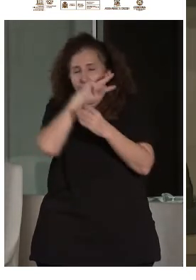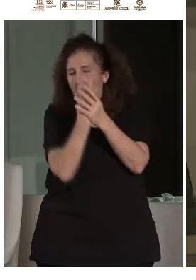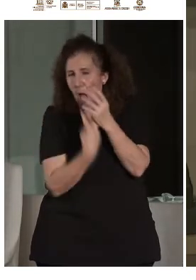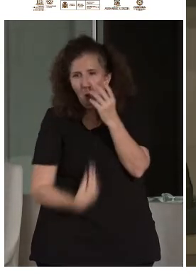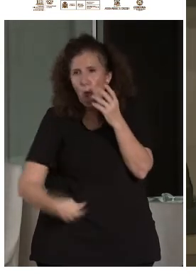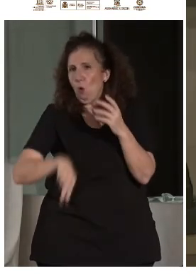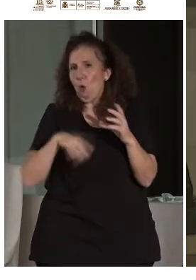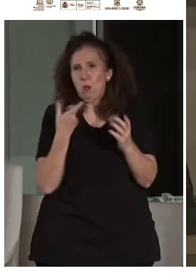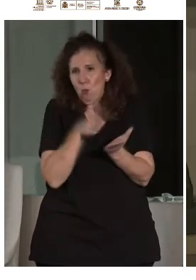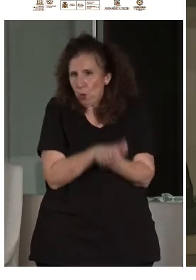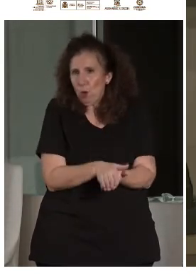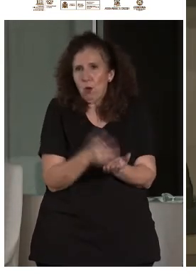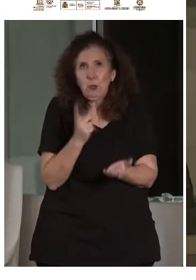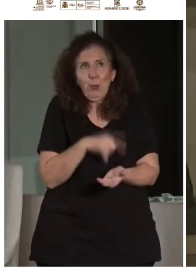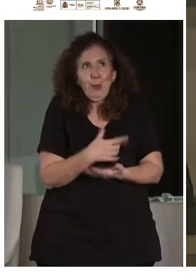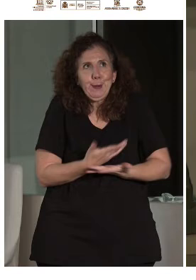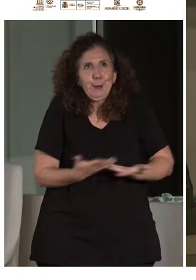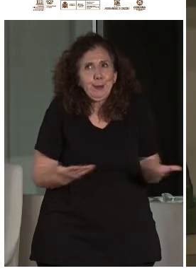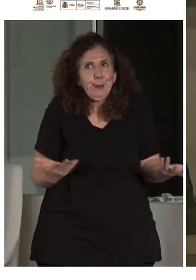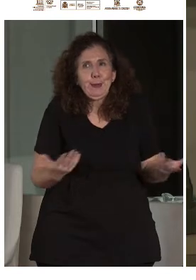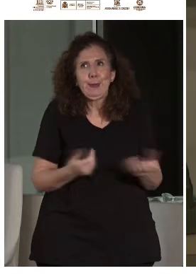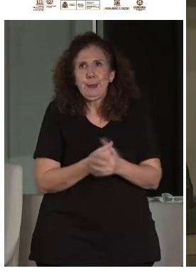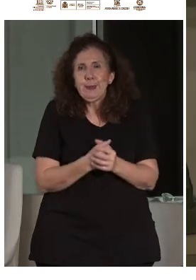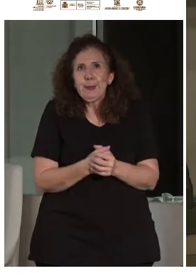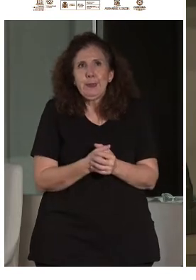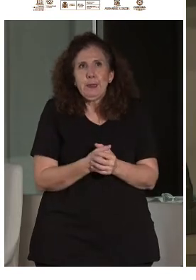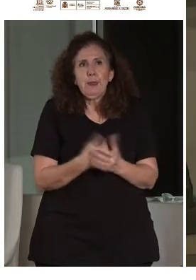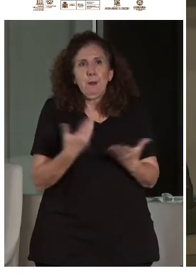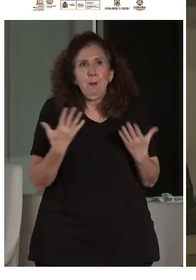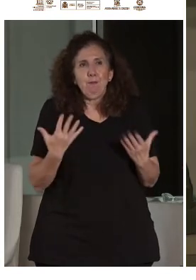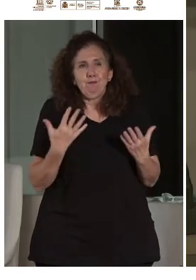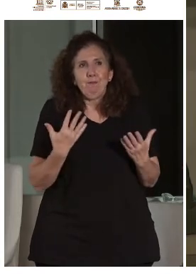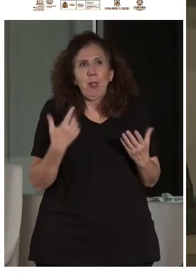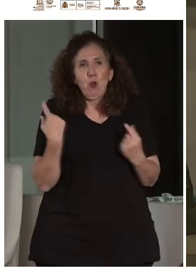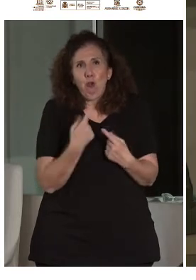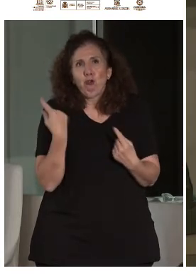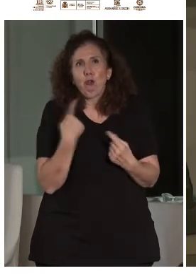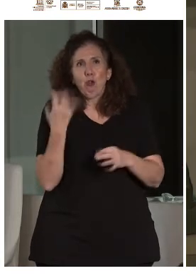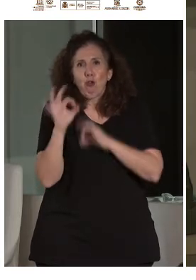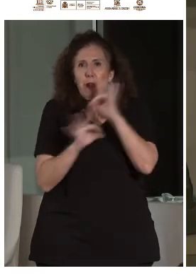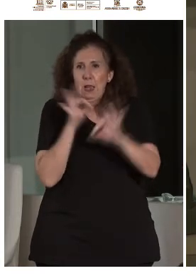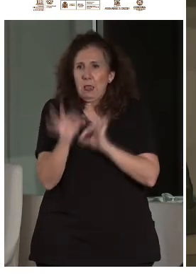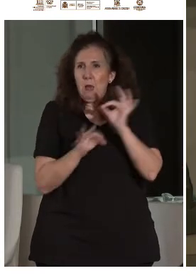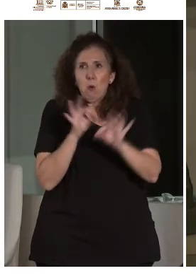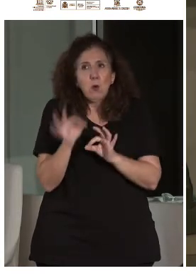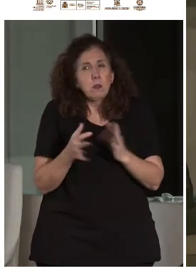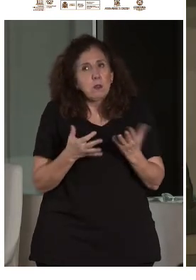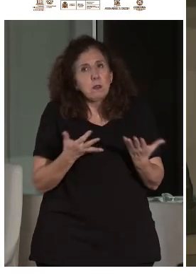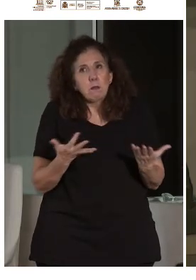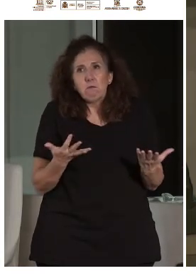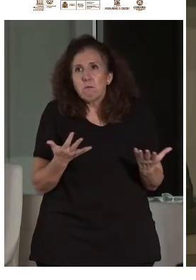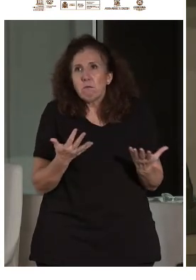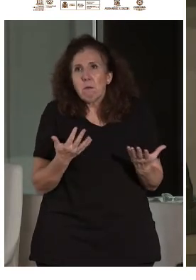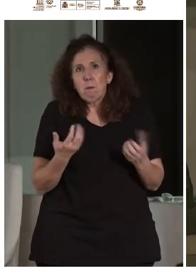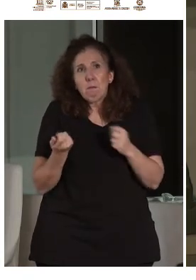lados, ¿no? Pero nos movemos en ese ámbito. Entonces, bueno, ya te digo, lo que organizamos nosotros, en principio,